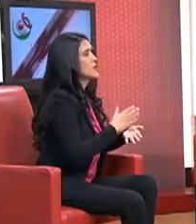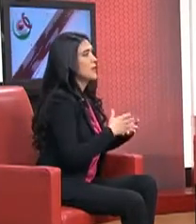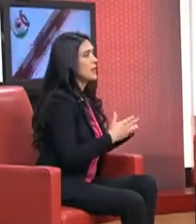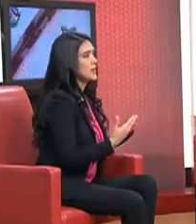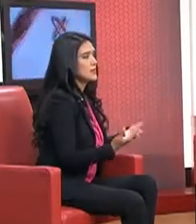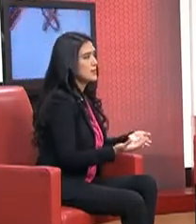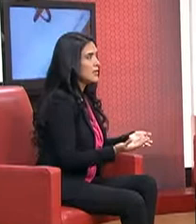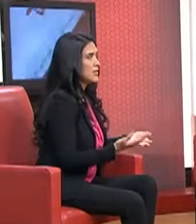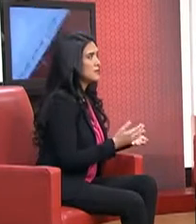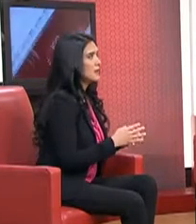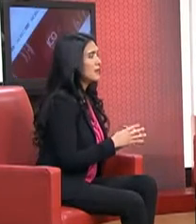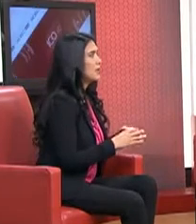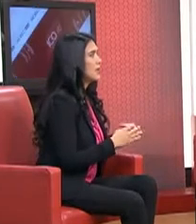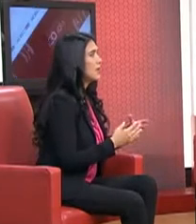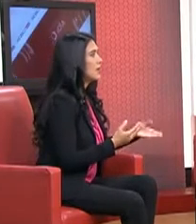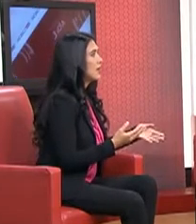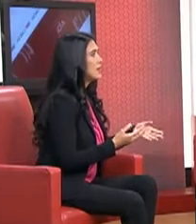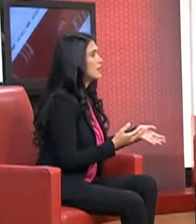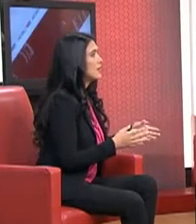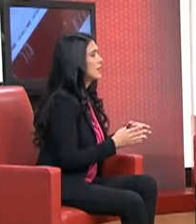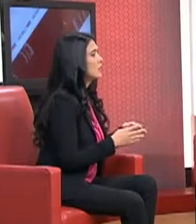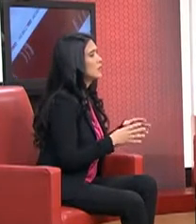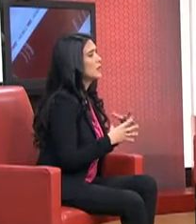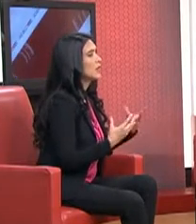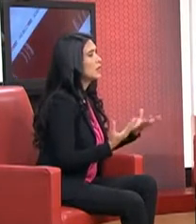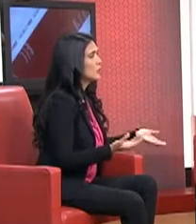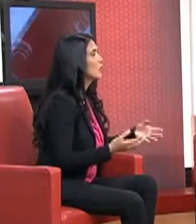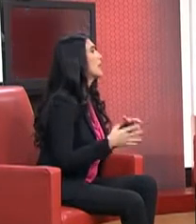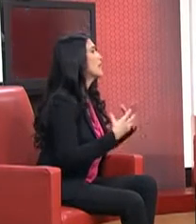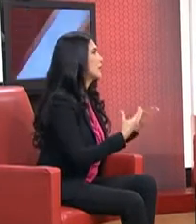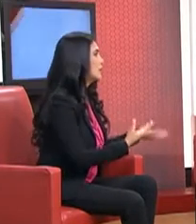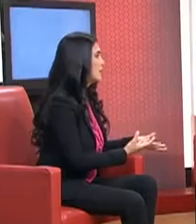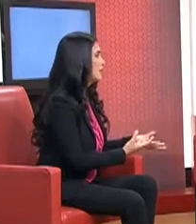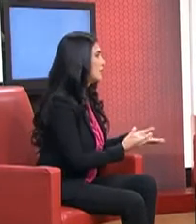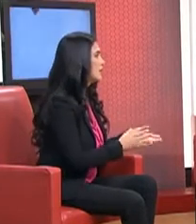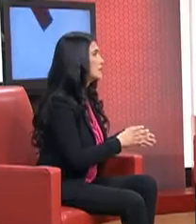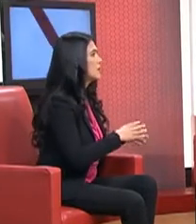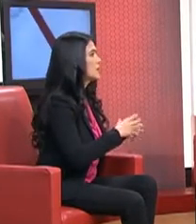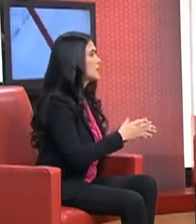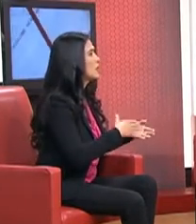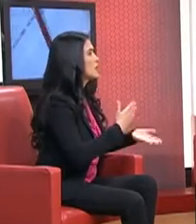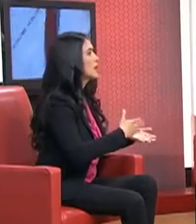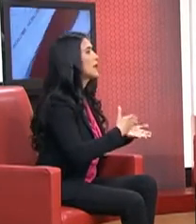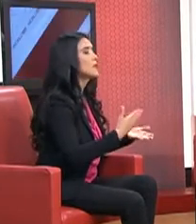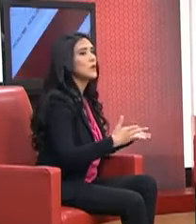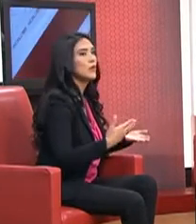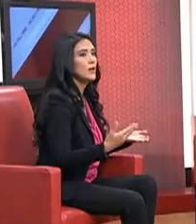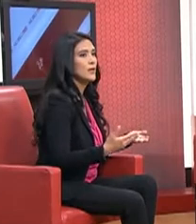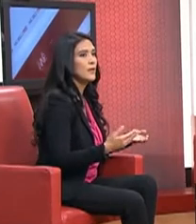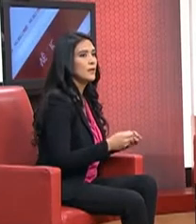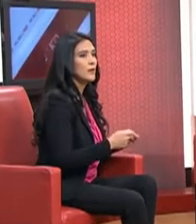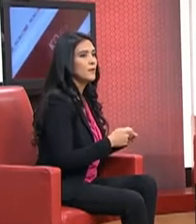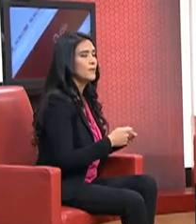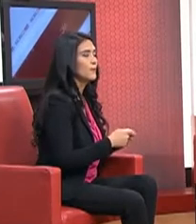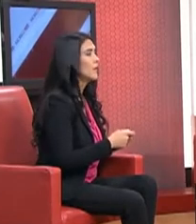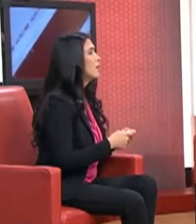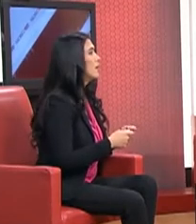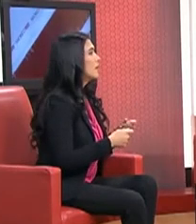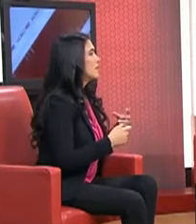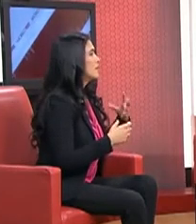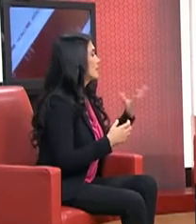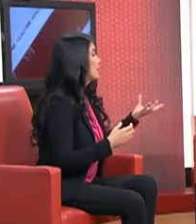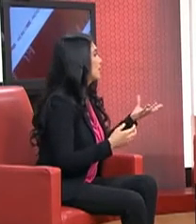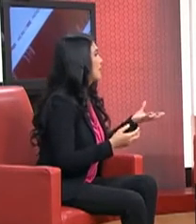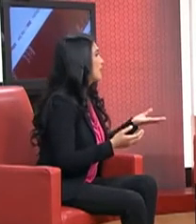padecimiento y después cada 15 días. La idea es que uno vaya a la acupuntura de manera preventiva, sobre todo cuando hay cambio de